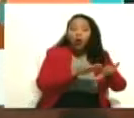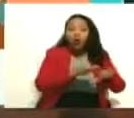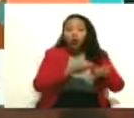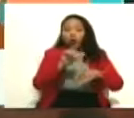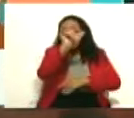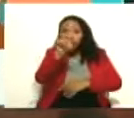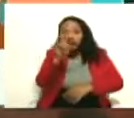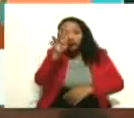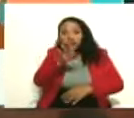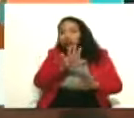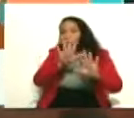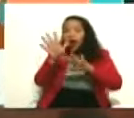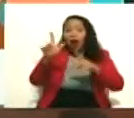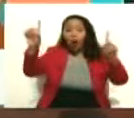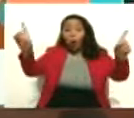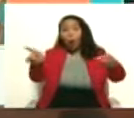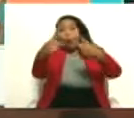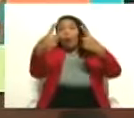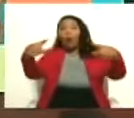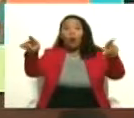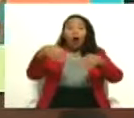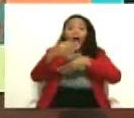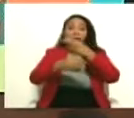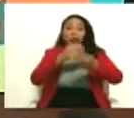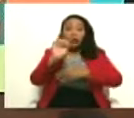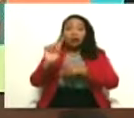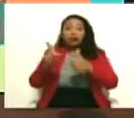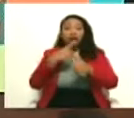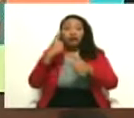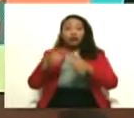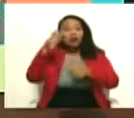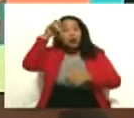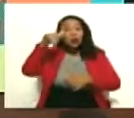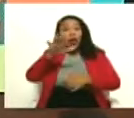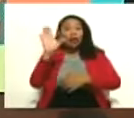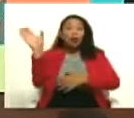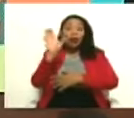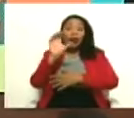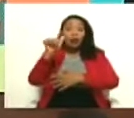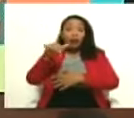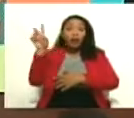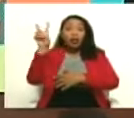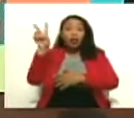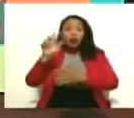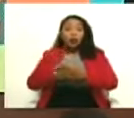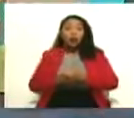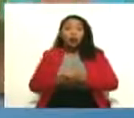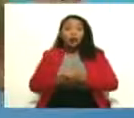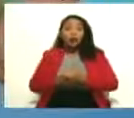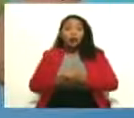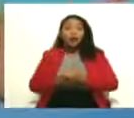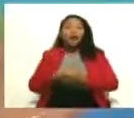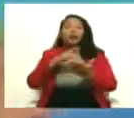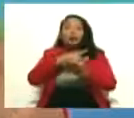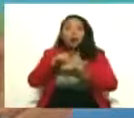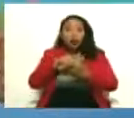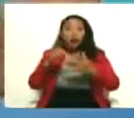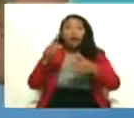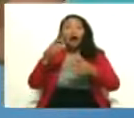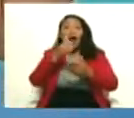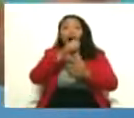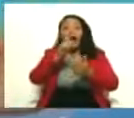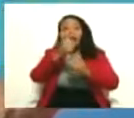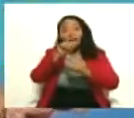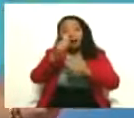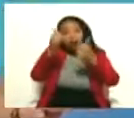los grandes conciertos que se han hecho en las principales ciudades del país y en los que han participado artistas venezolanos que